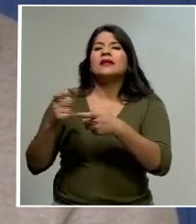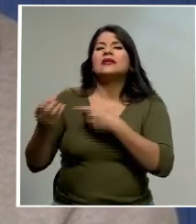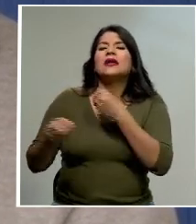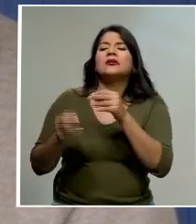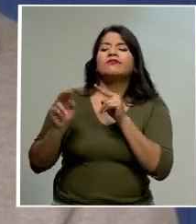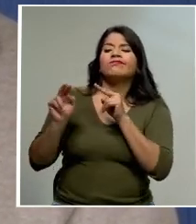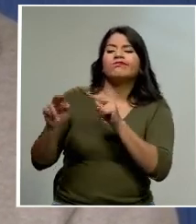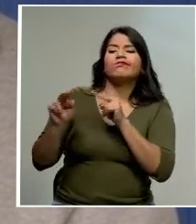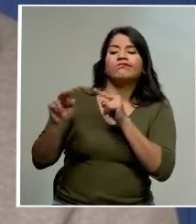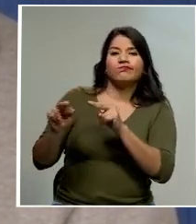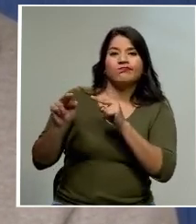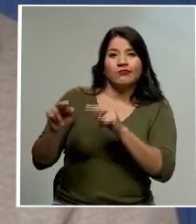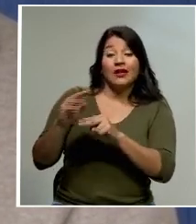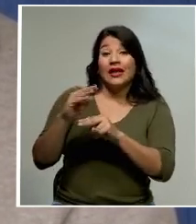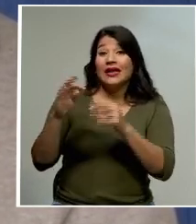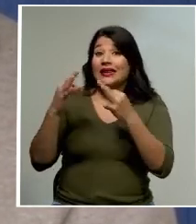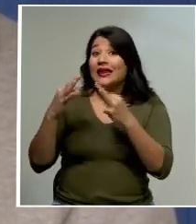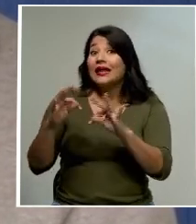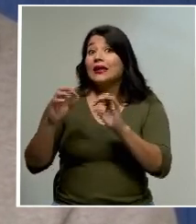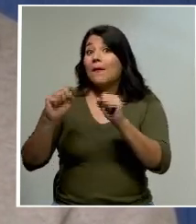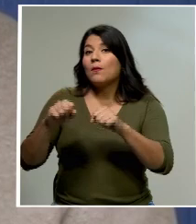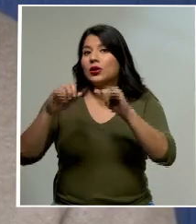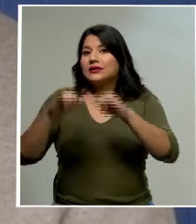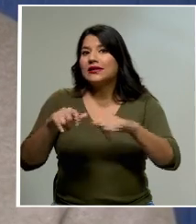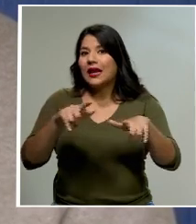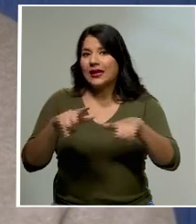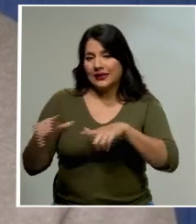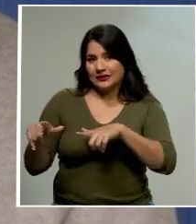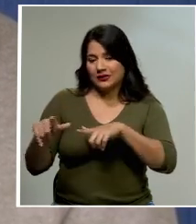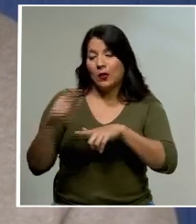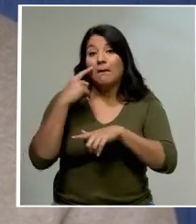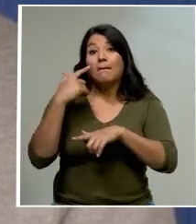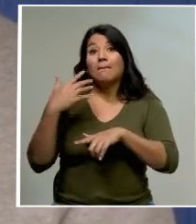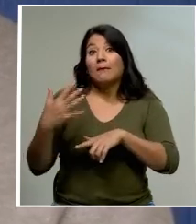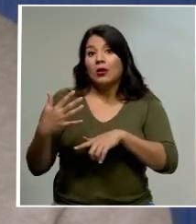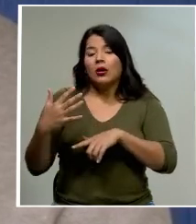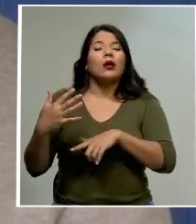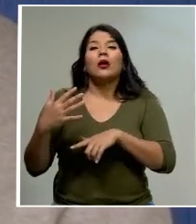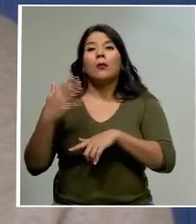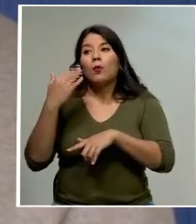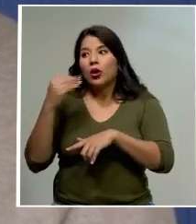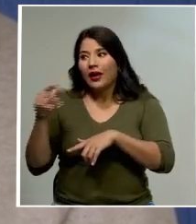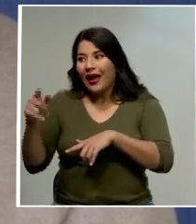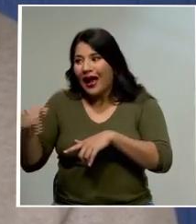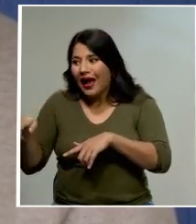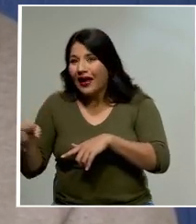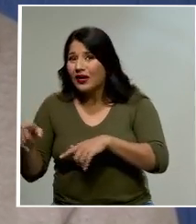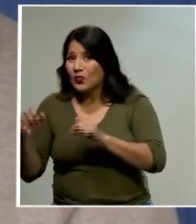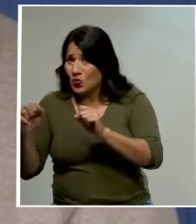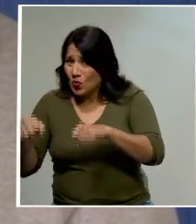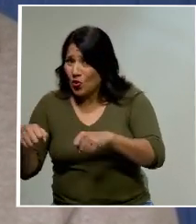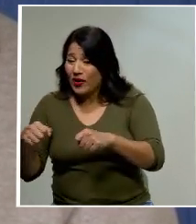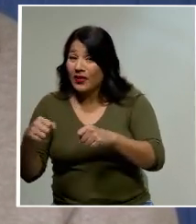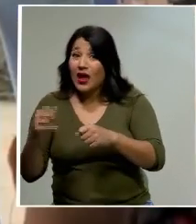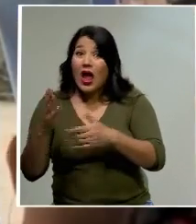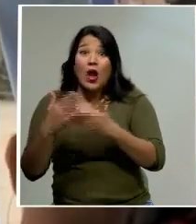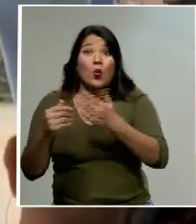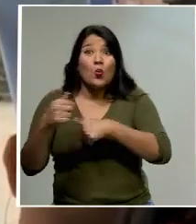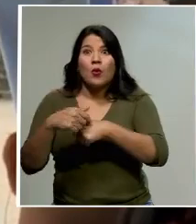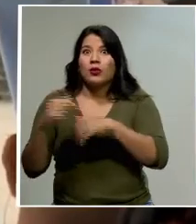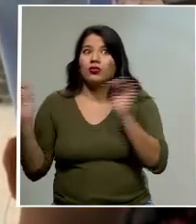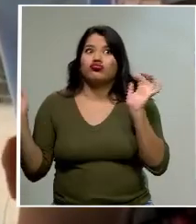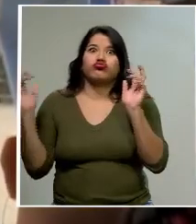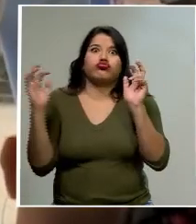y tratar de estar lo más preparado posible para una eventual ola de solicitudes que pudiera aumentar. En la